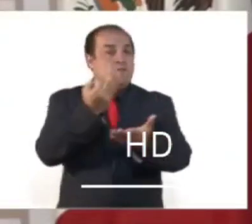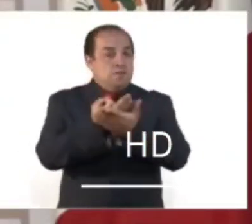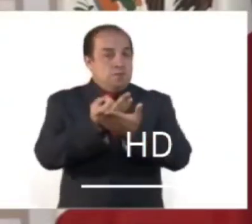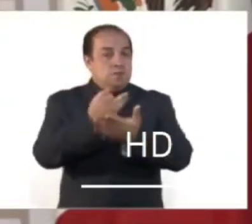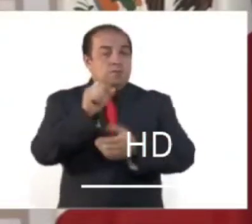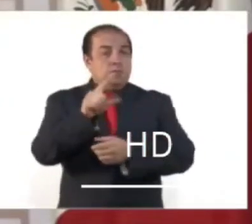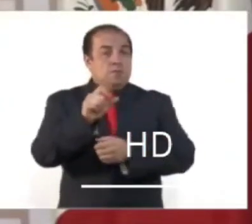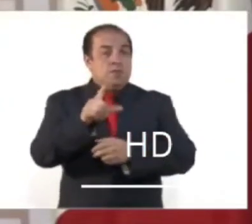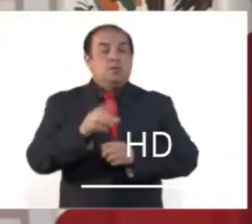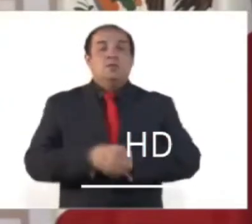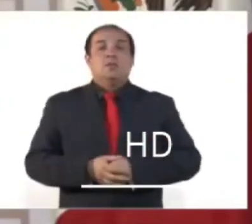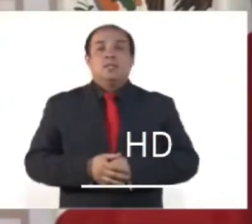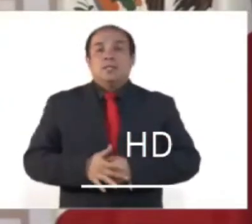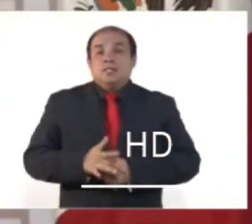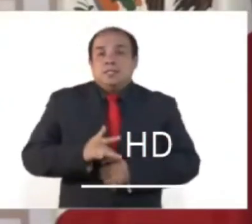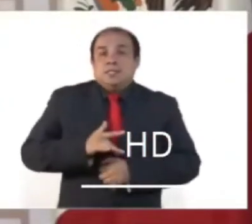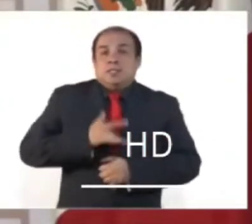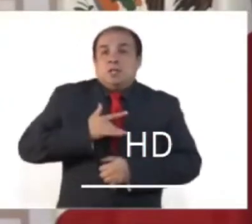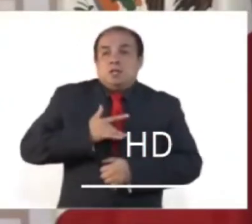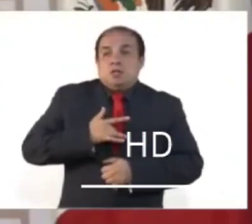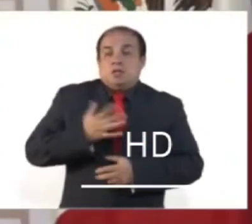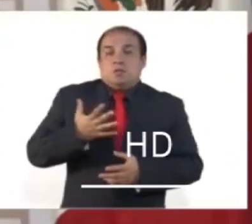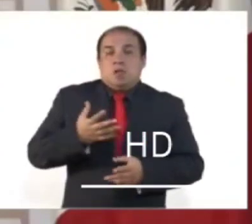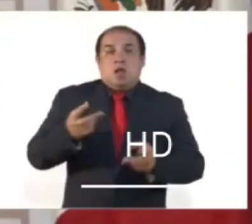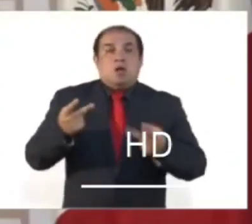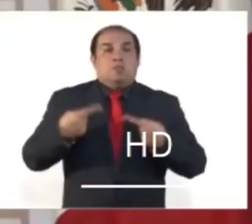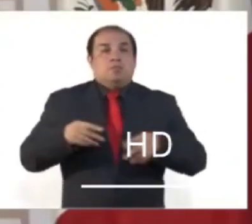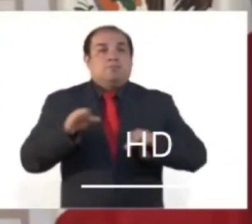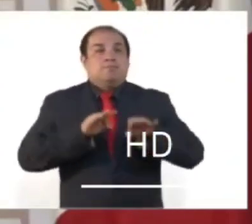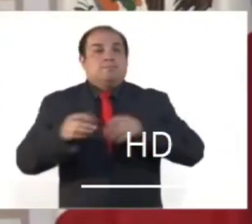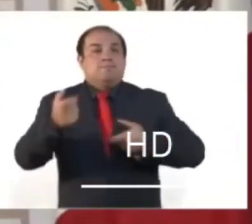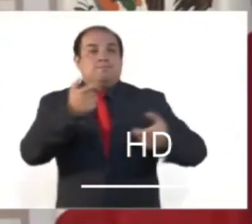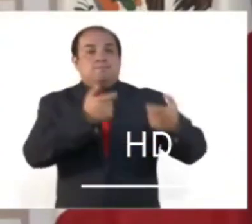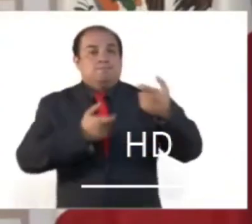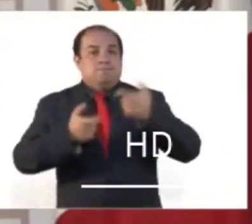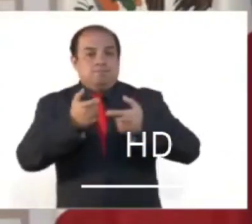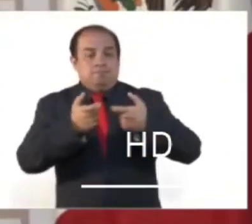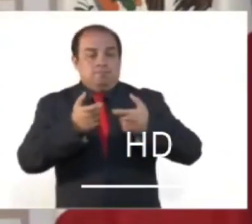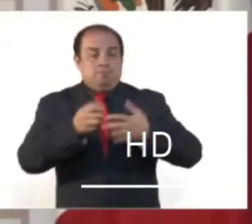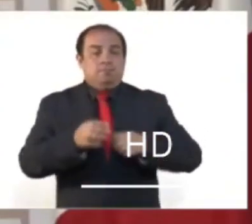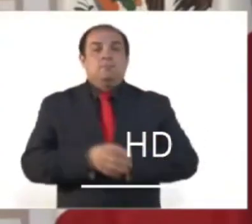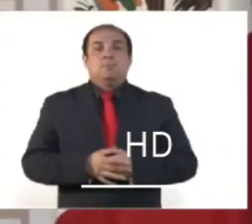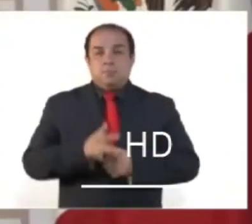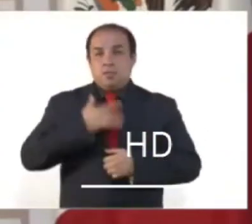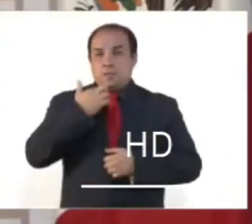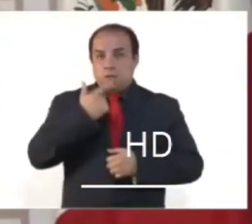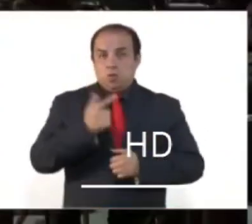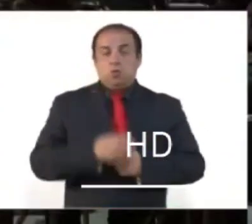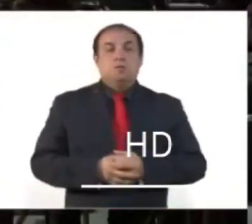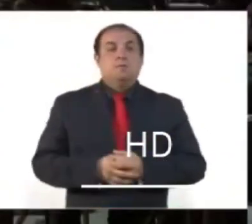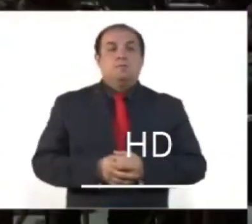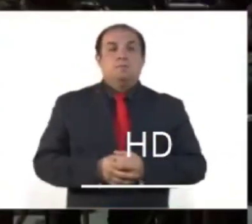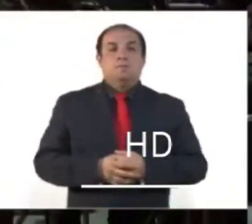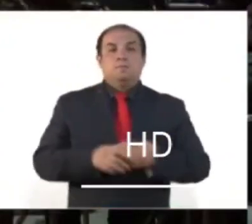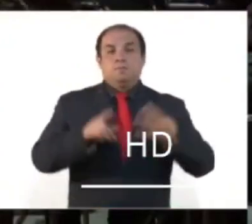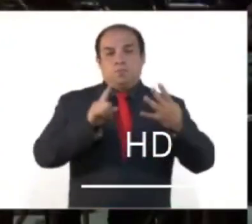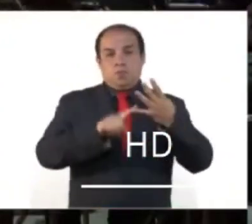la certidumbre para quien está en la economía. También